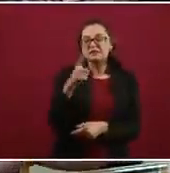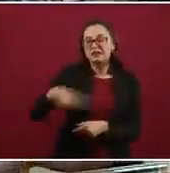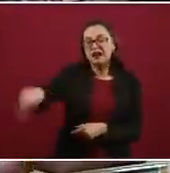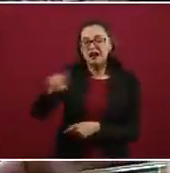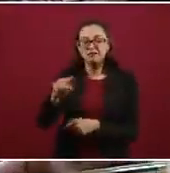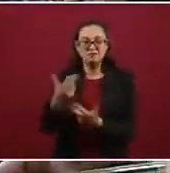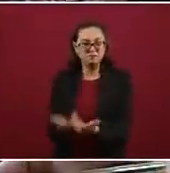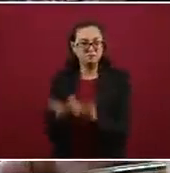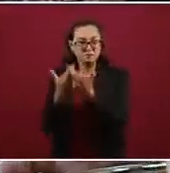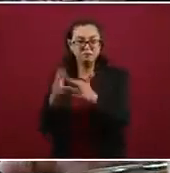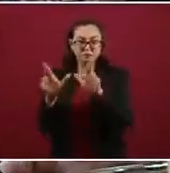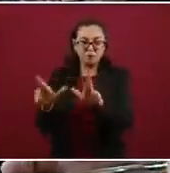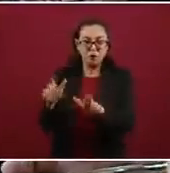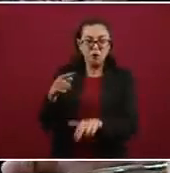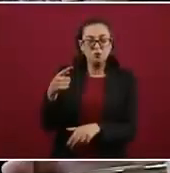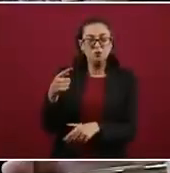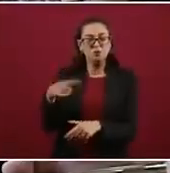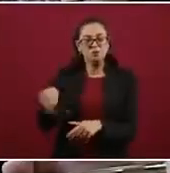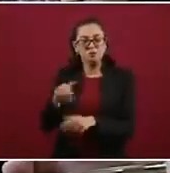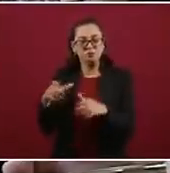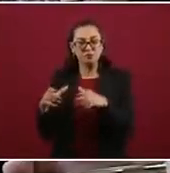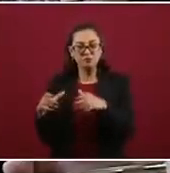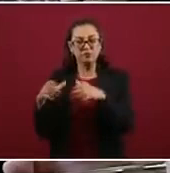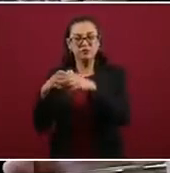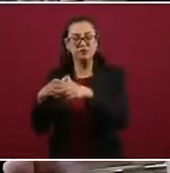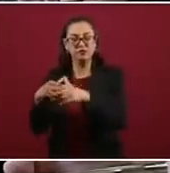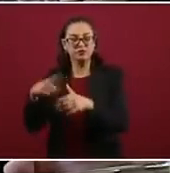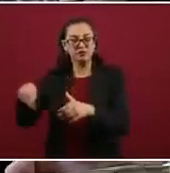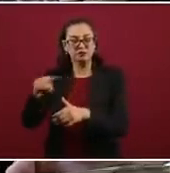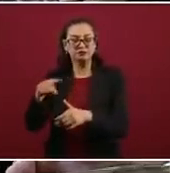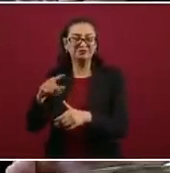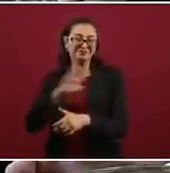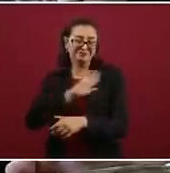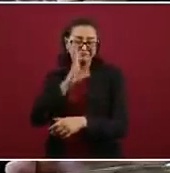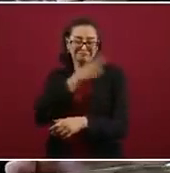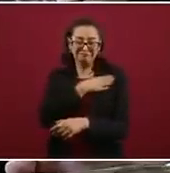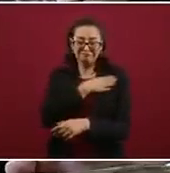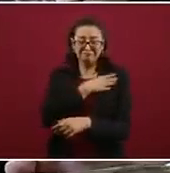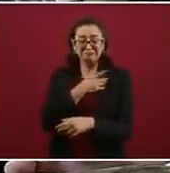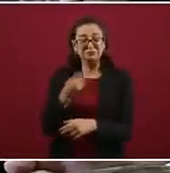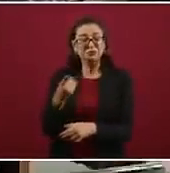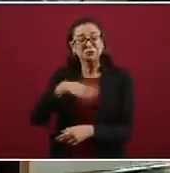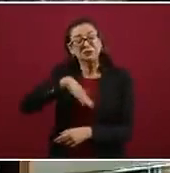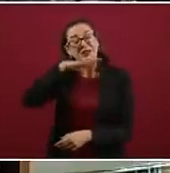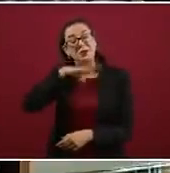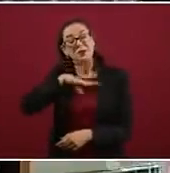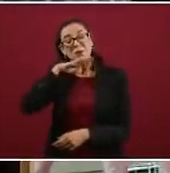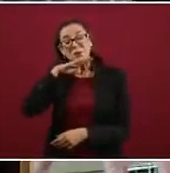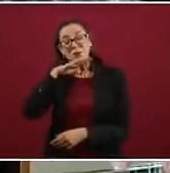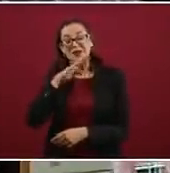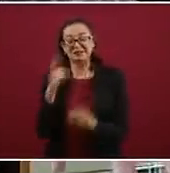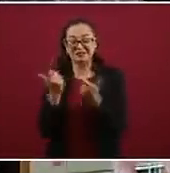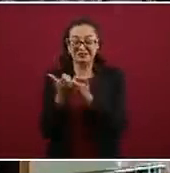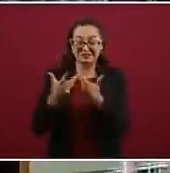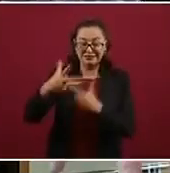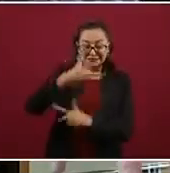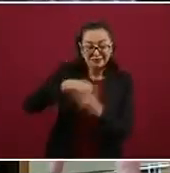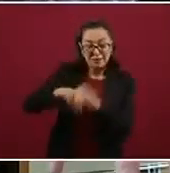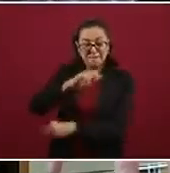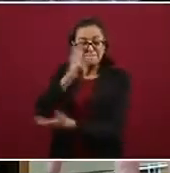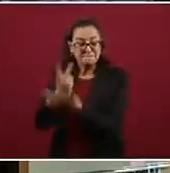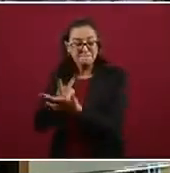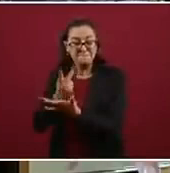en realidad, y las élites novohispanas y muchos historiadores actuales no se habían dado cuenta que la economía basada en la